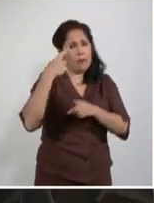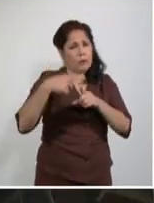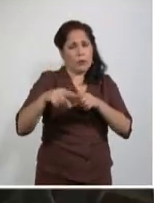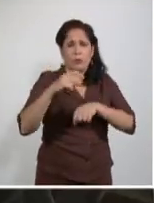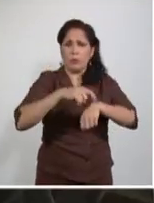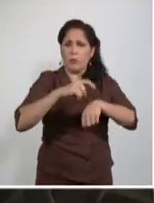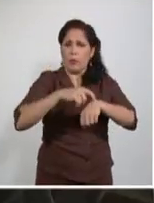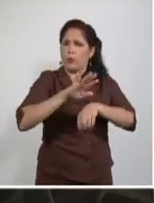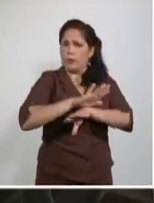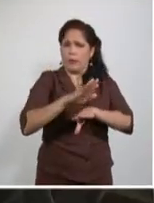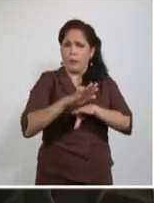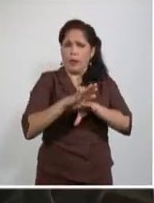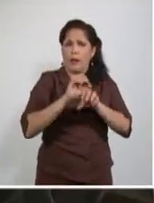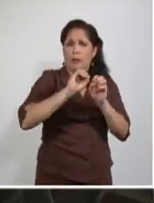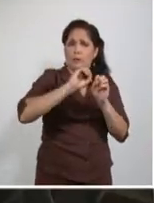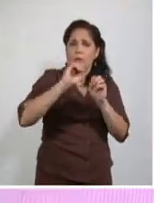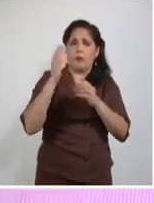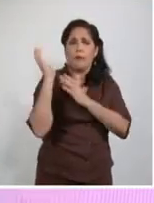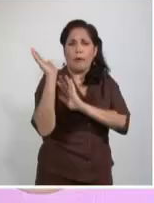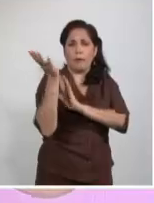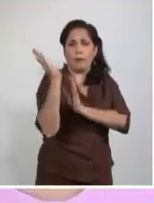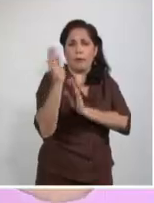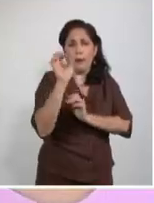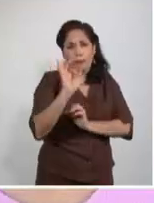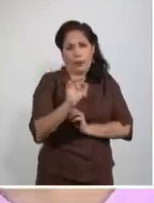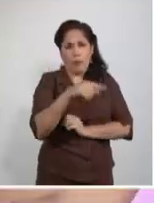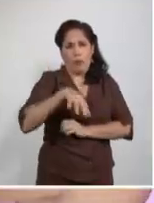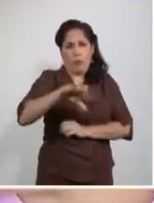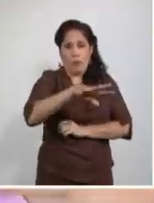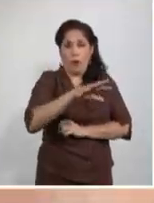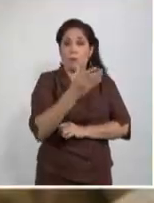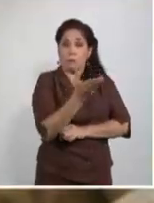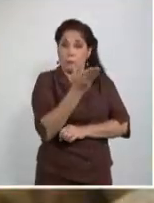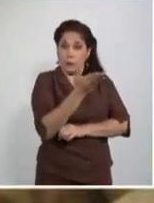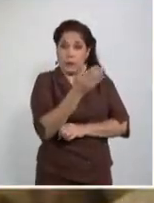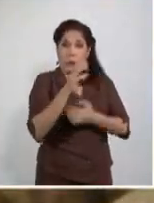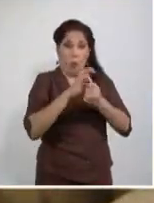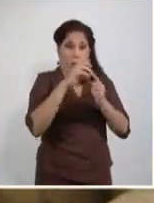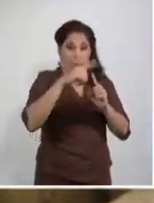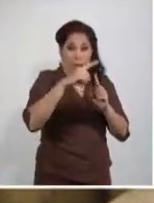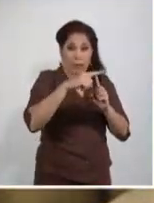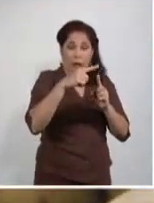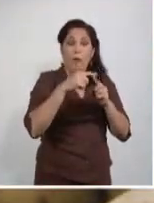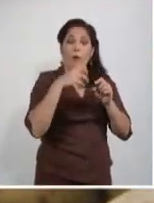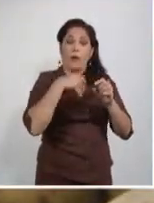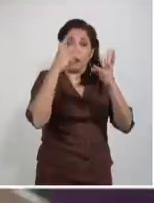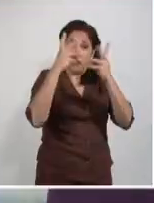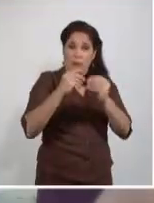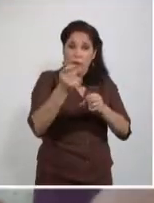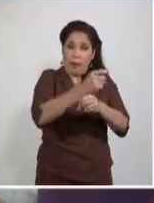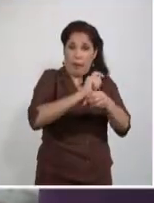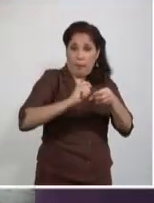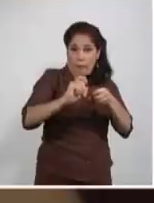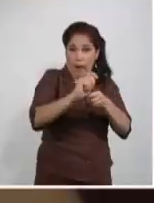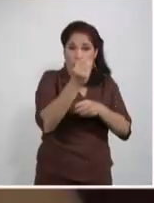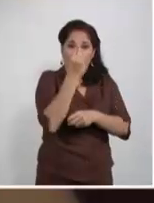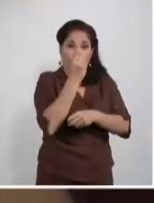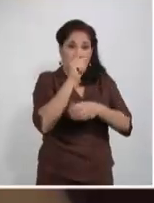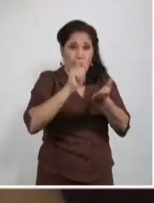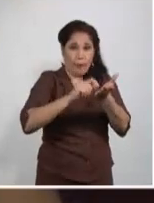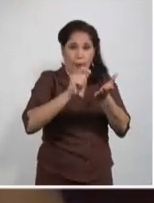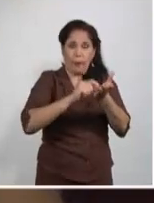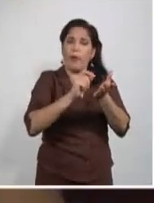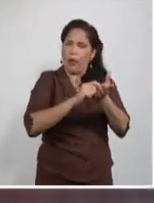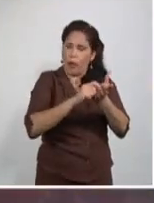momentos ya está saliendo cada uno para su destino. La petición de los guantanameros de contar con cifra de papas en la canasta alimenticia ya